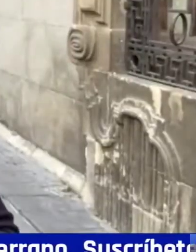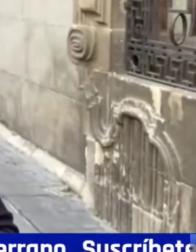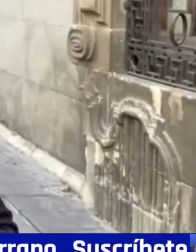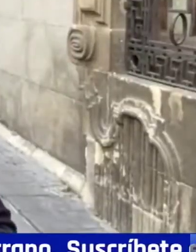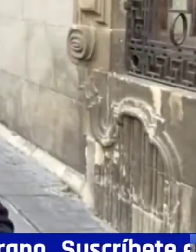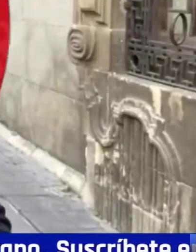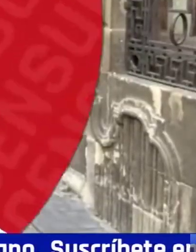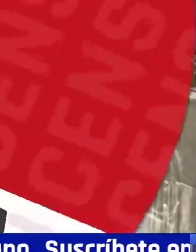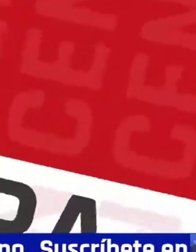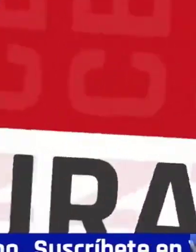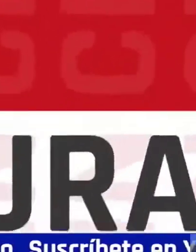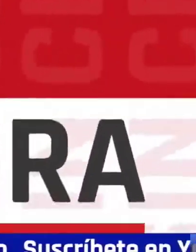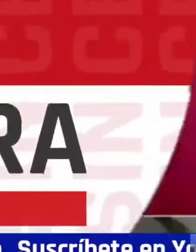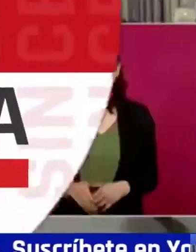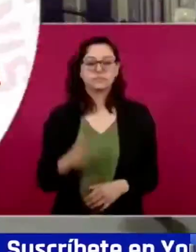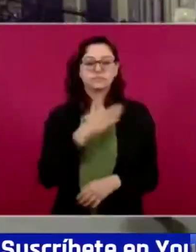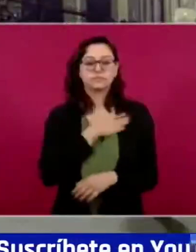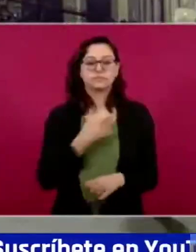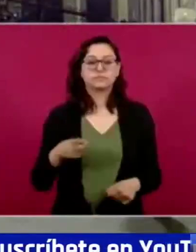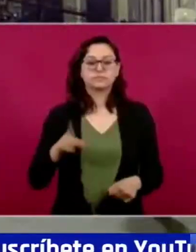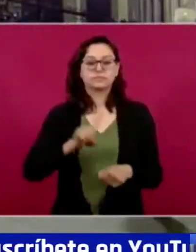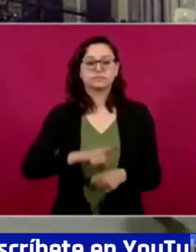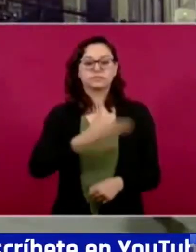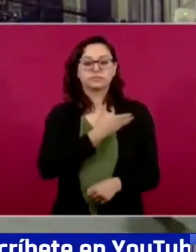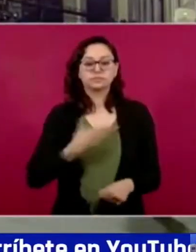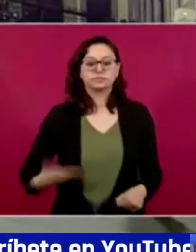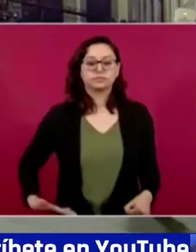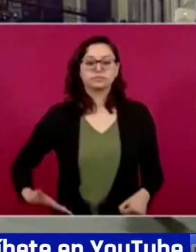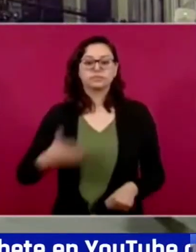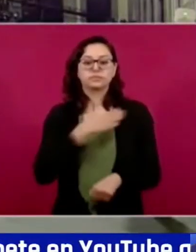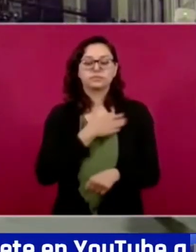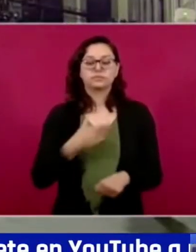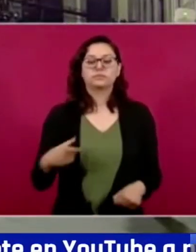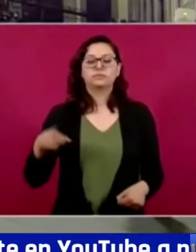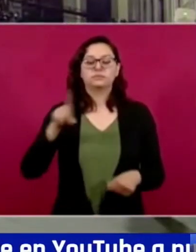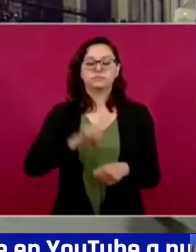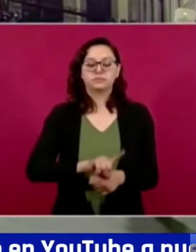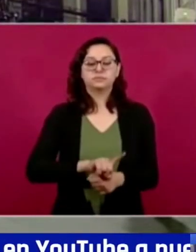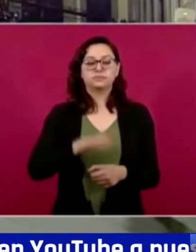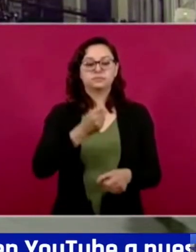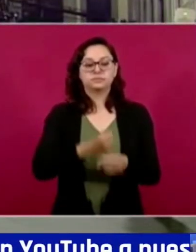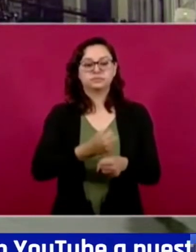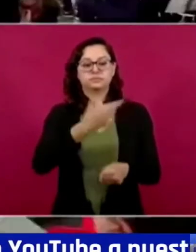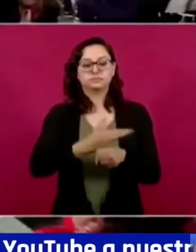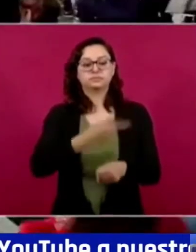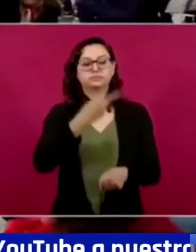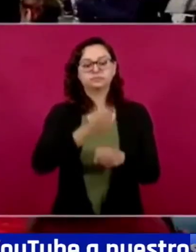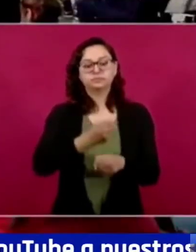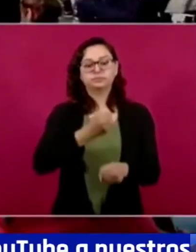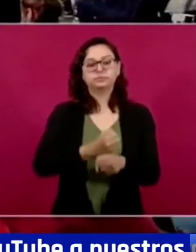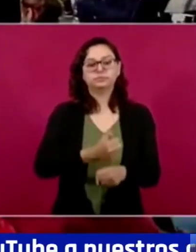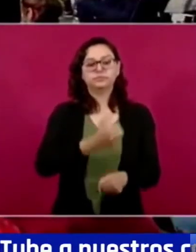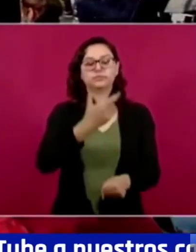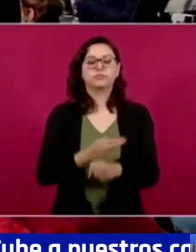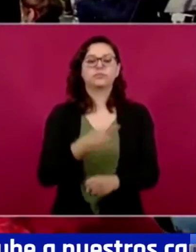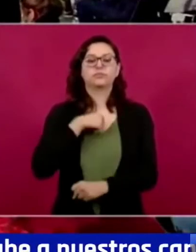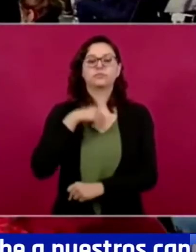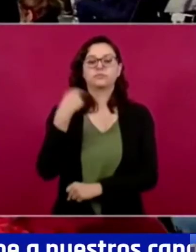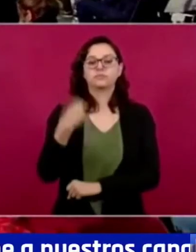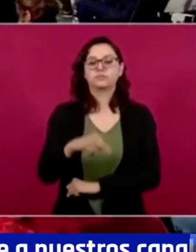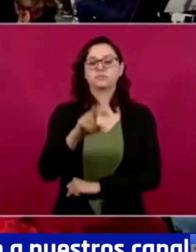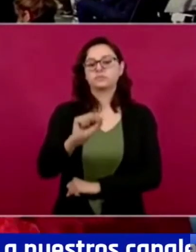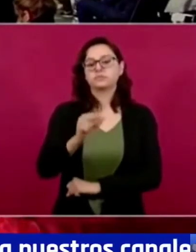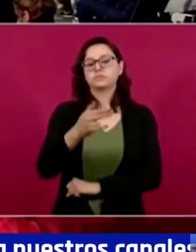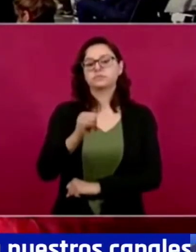González. Buenos días, presidente. Buenos días, secretario, subsecretario. Shaila